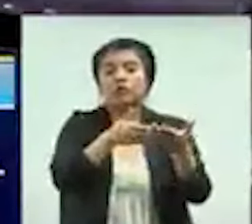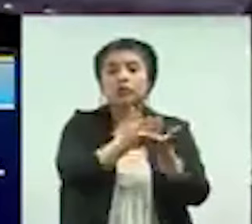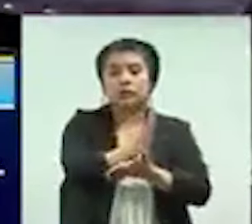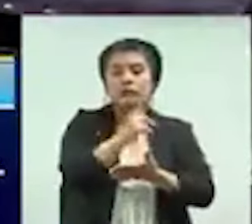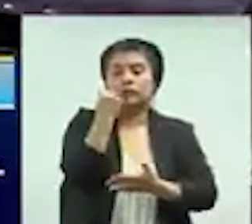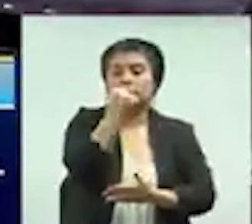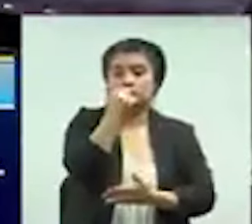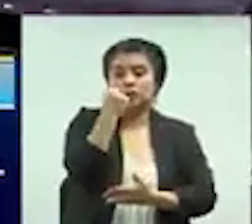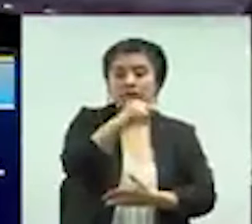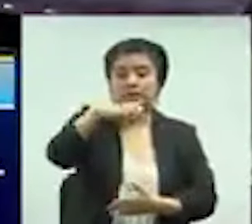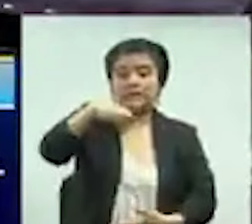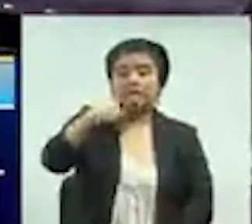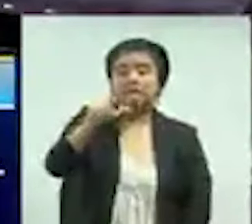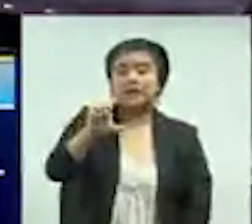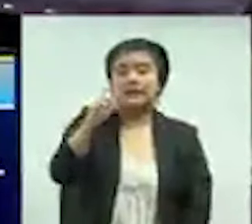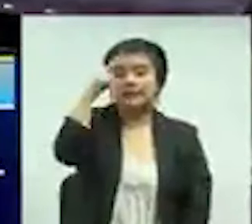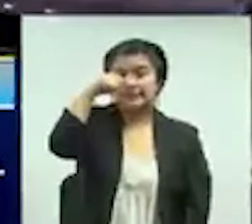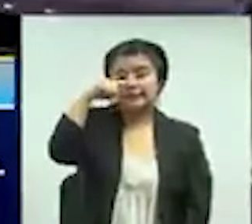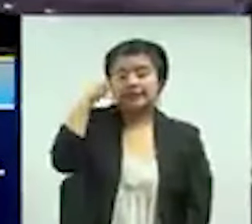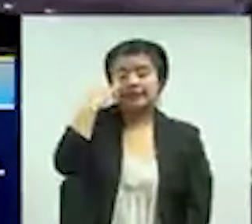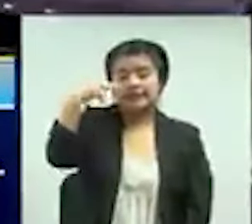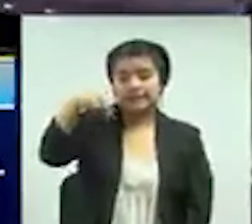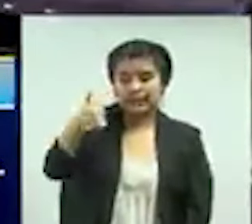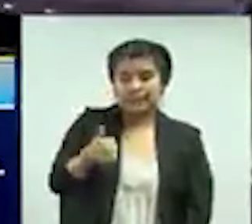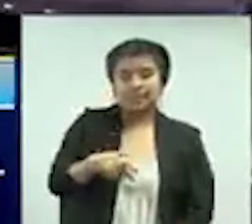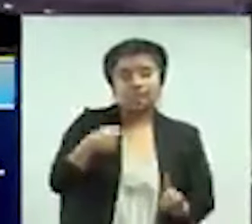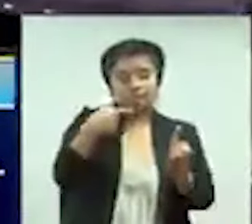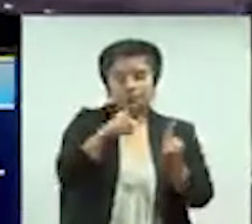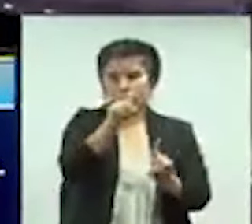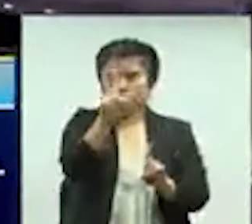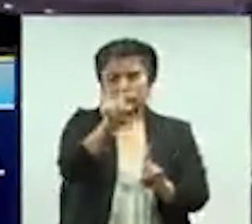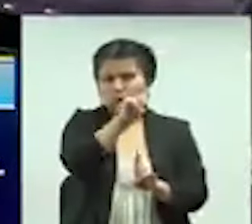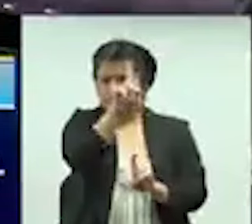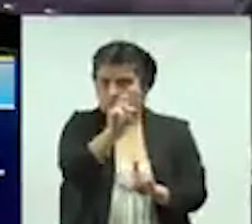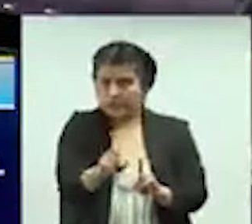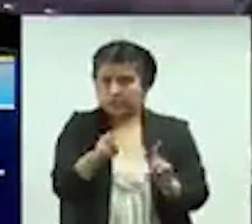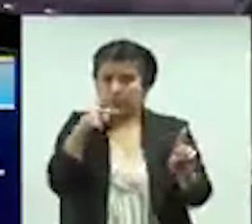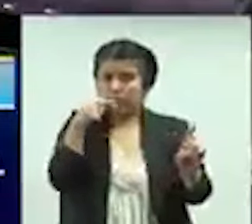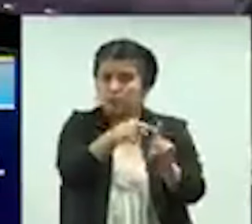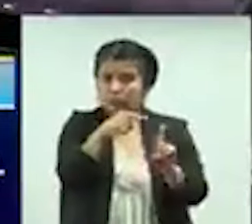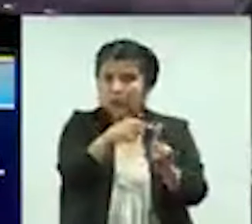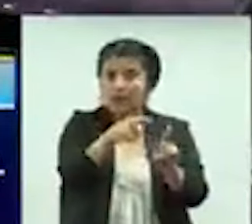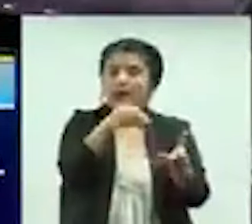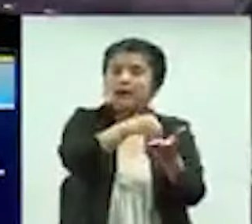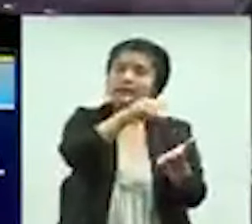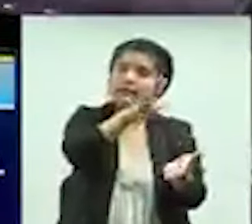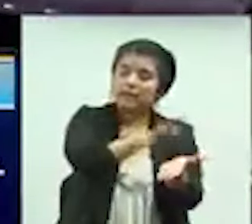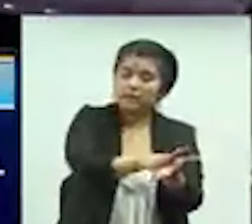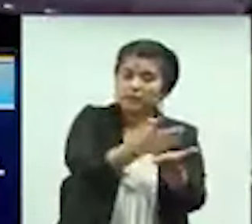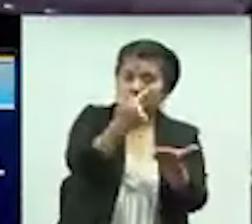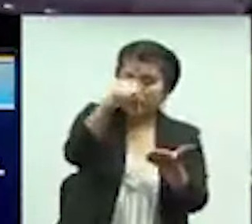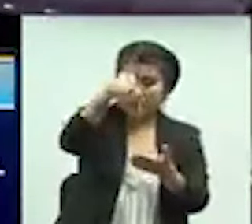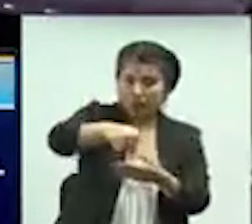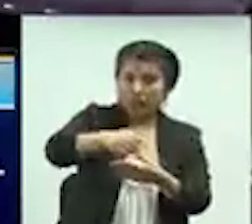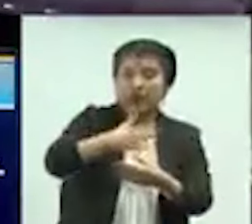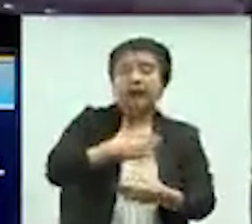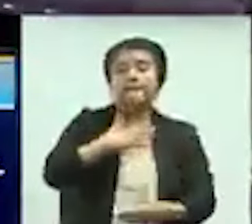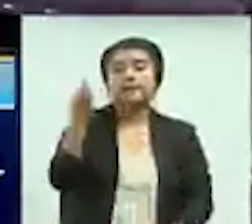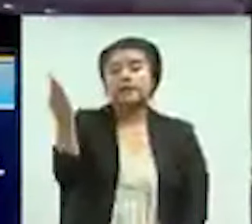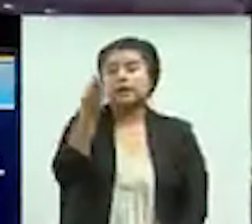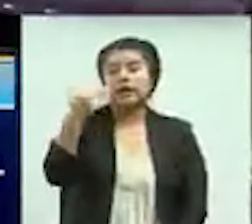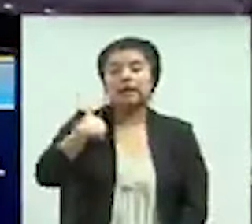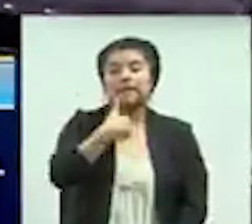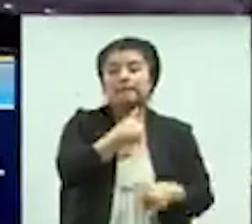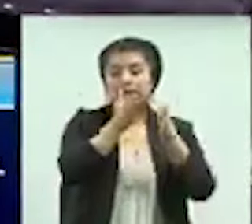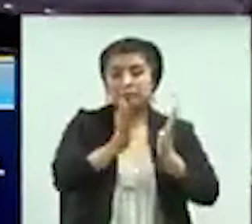de las mujeres en Palestina. Esta no es una pregunta que se relacione con el objeto de interpelación. y en mi calidad de ministro